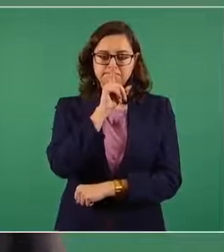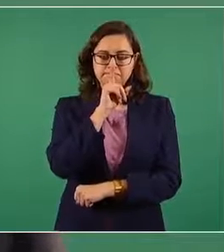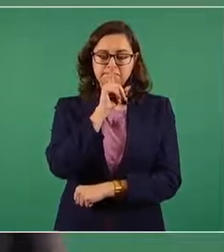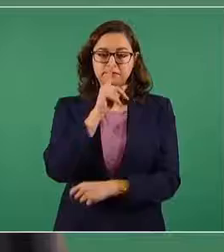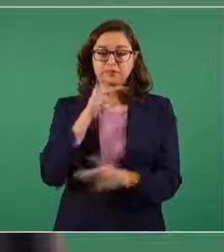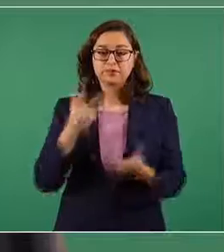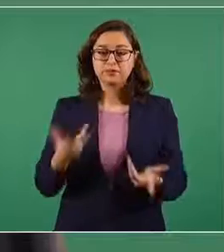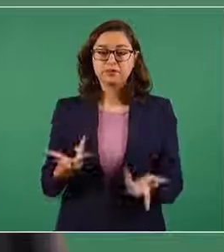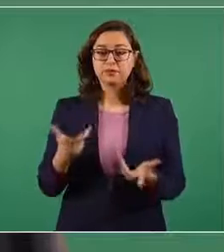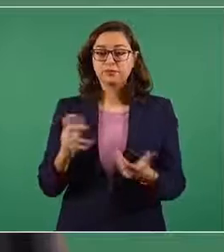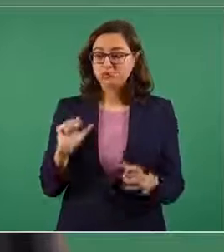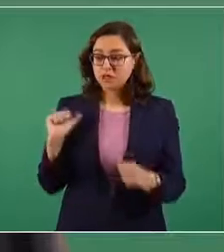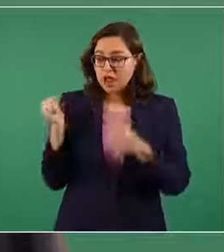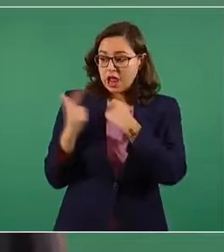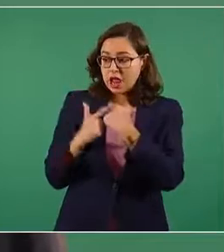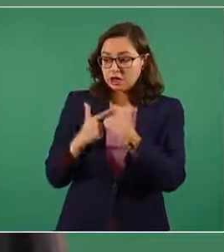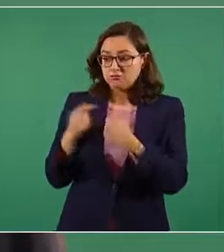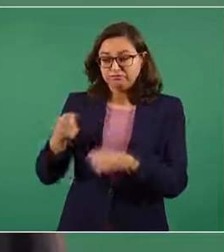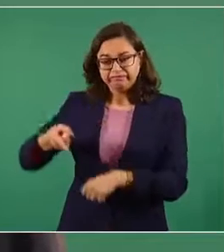no sean amenazados